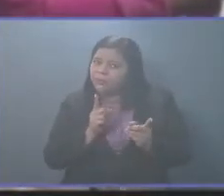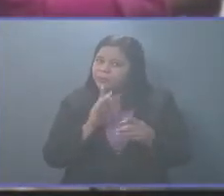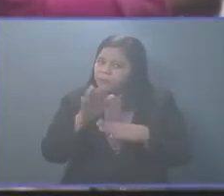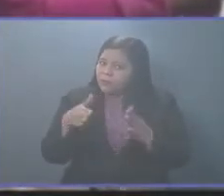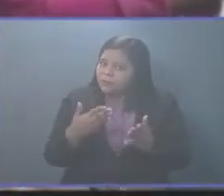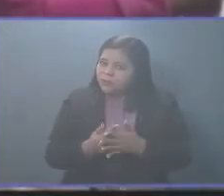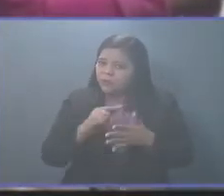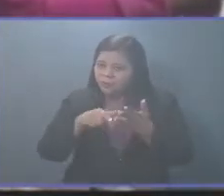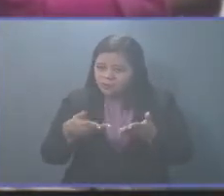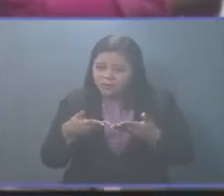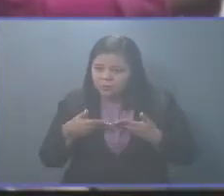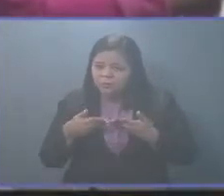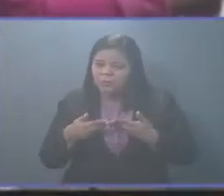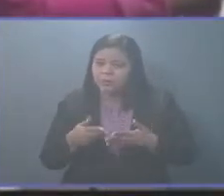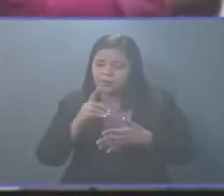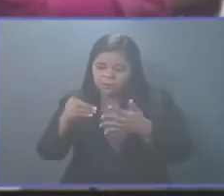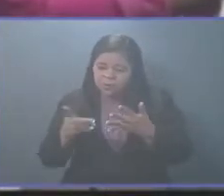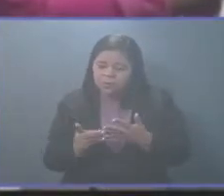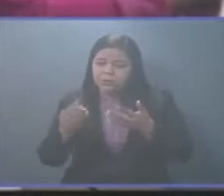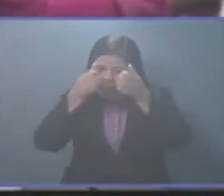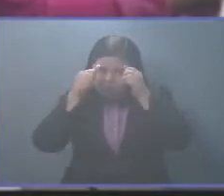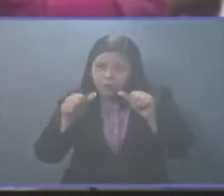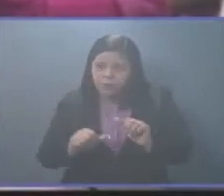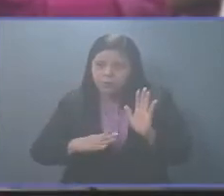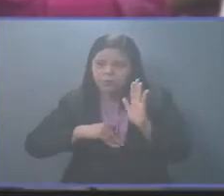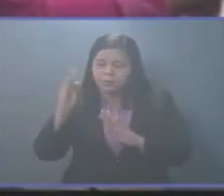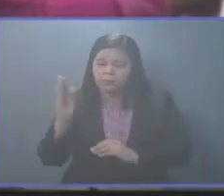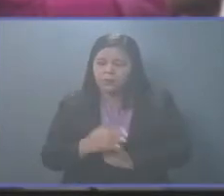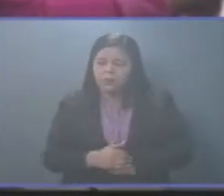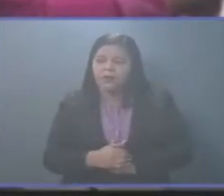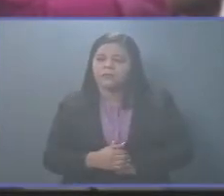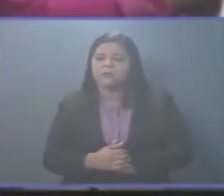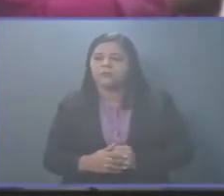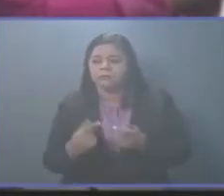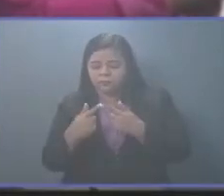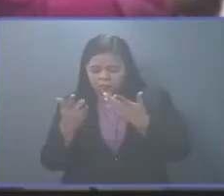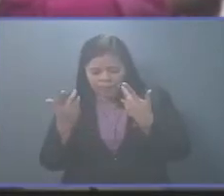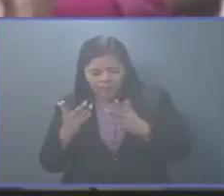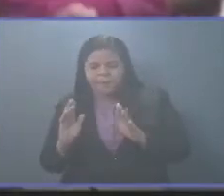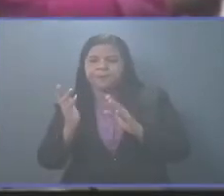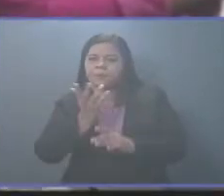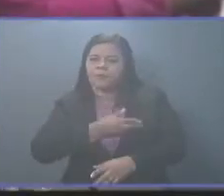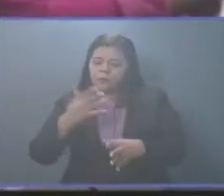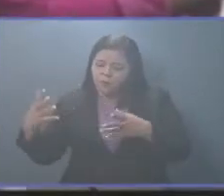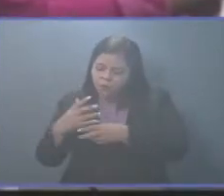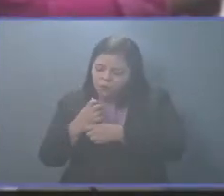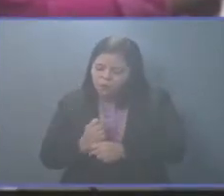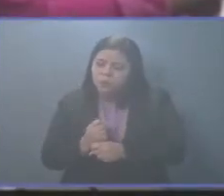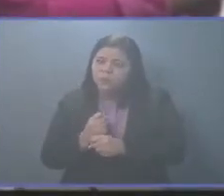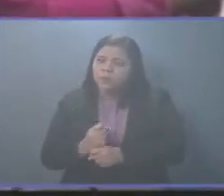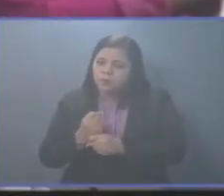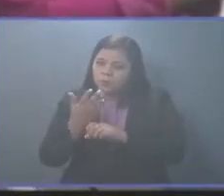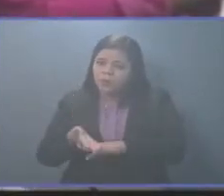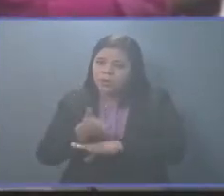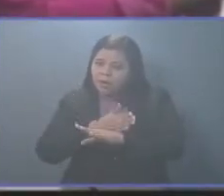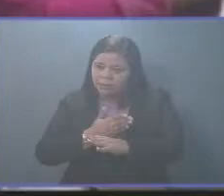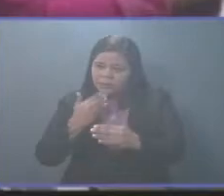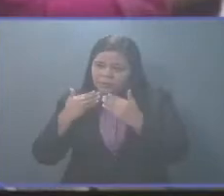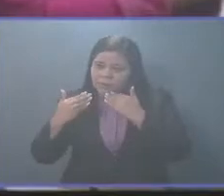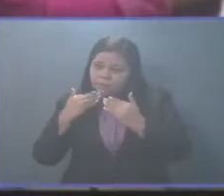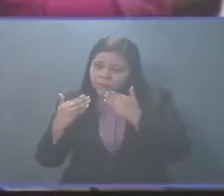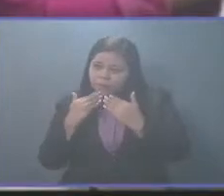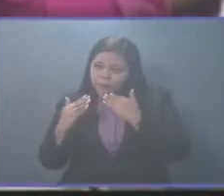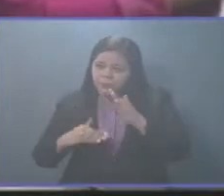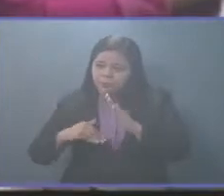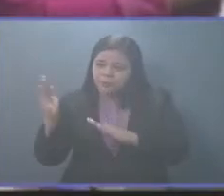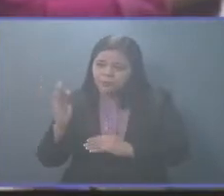decretos legislativos y todos los acuerdos gubernativos, ¿verdad? Llegar a estas conclusiones que le hemos realizado, tengo que decirlo, no fue una